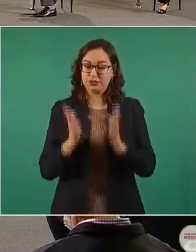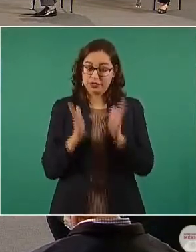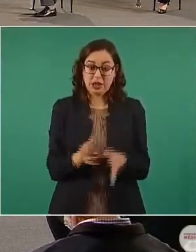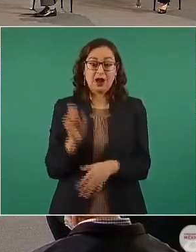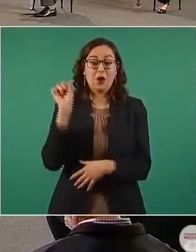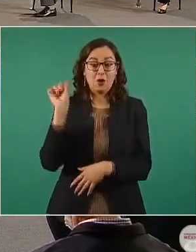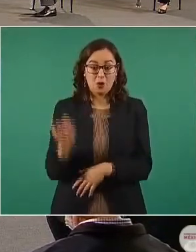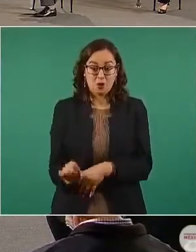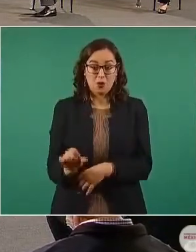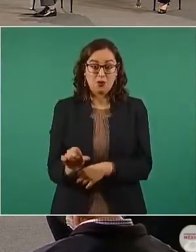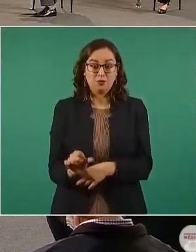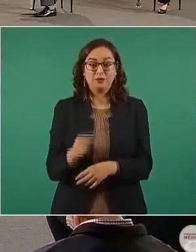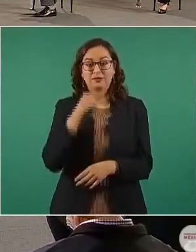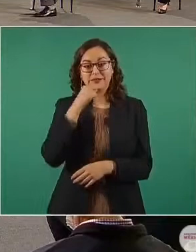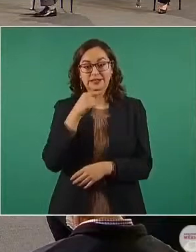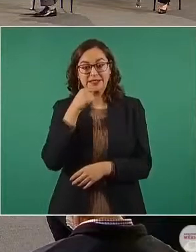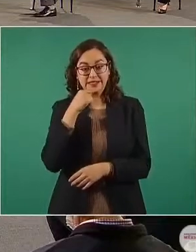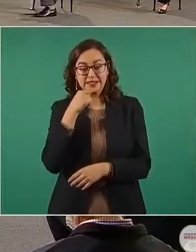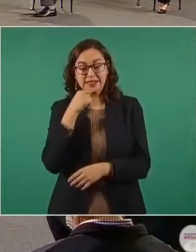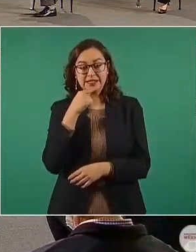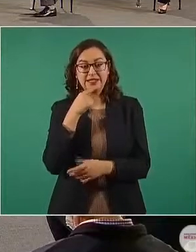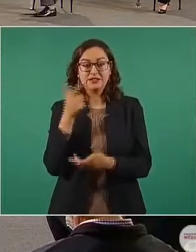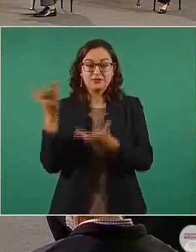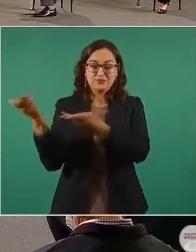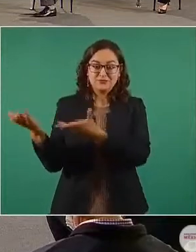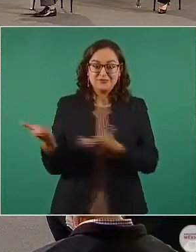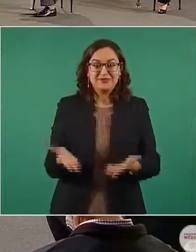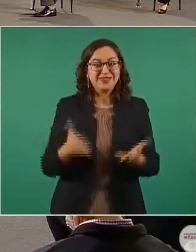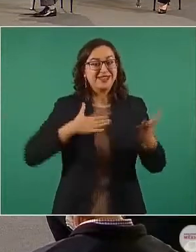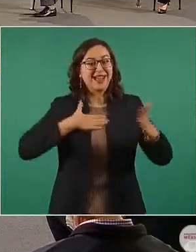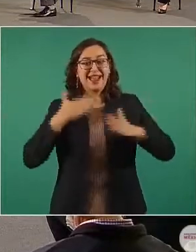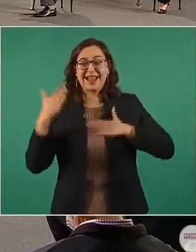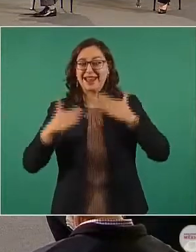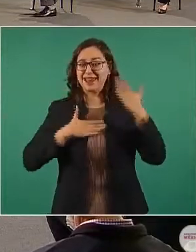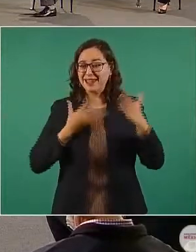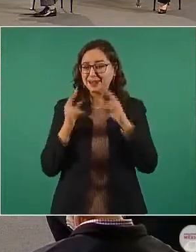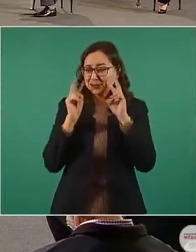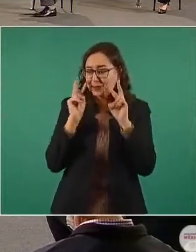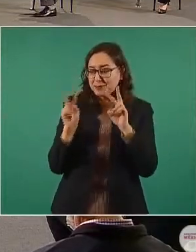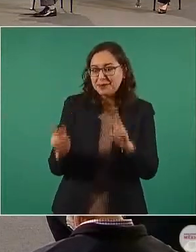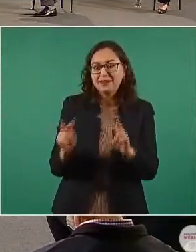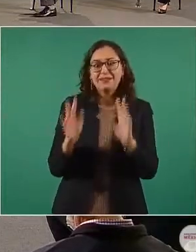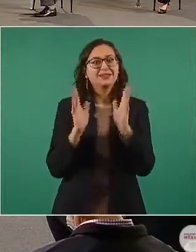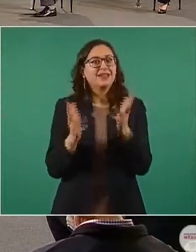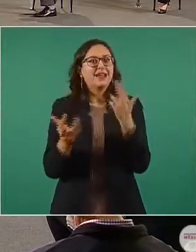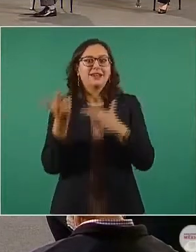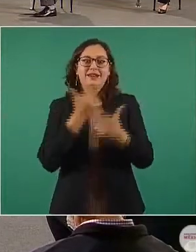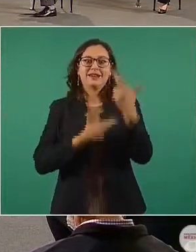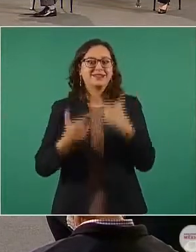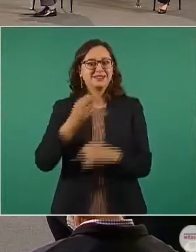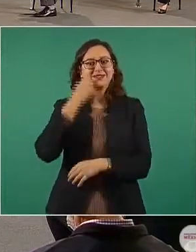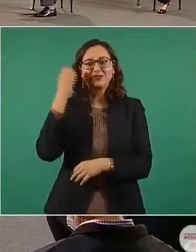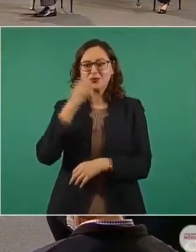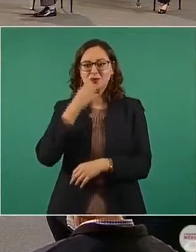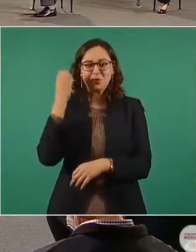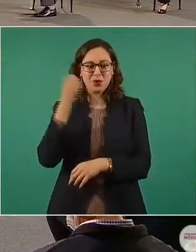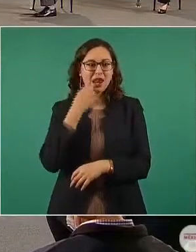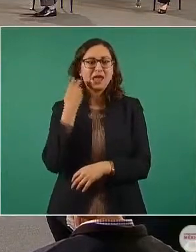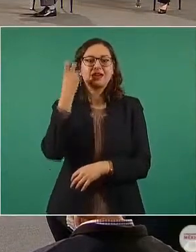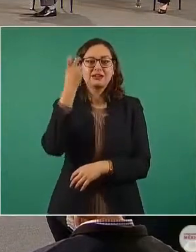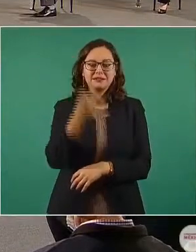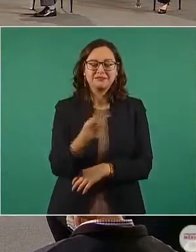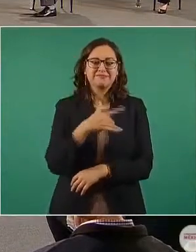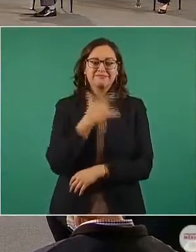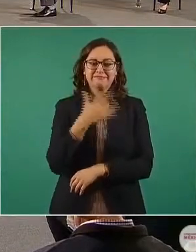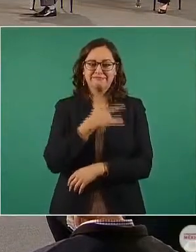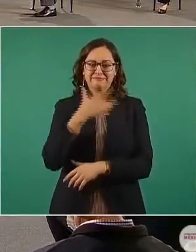momento a los niños que venían gustosos, esa alegría de venir a su escuela. Entonces, es un momento